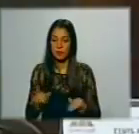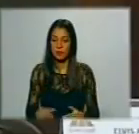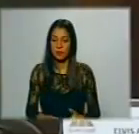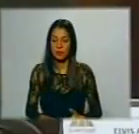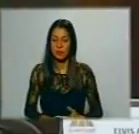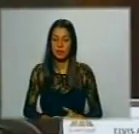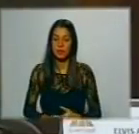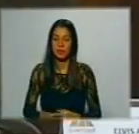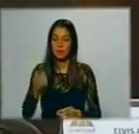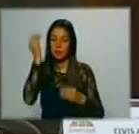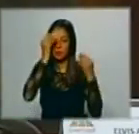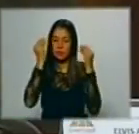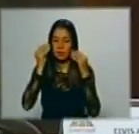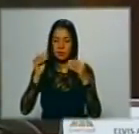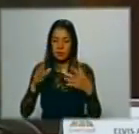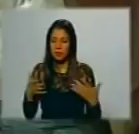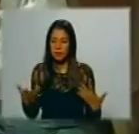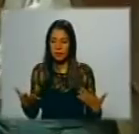En consideración,